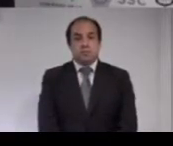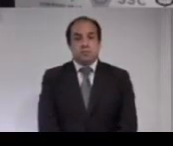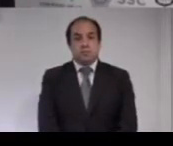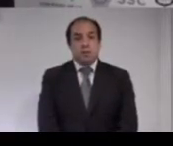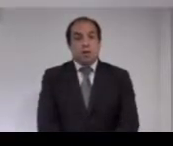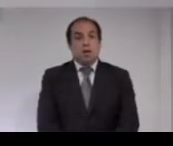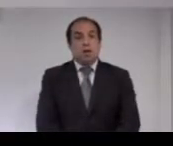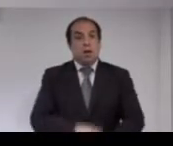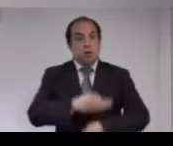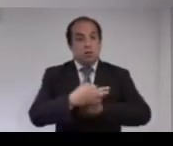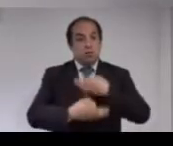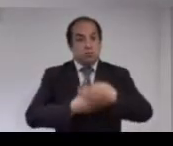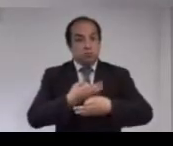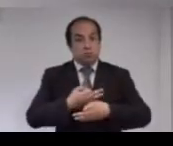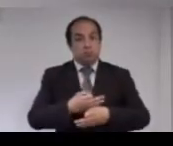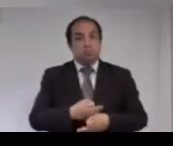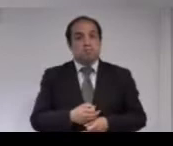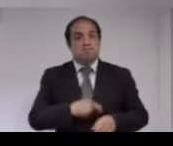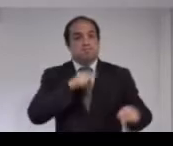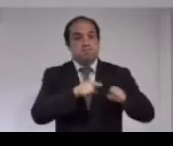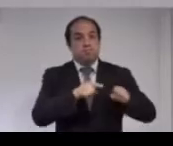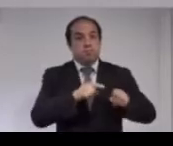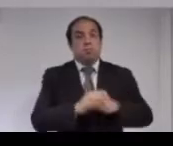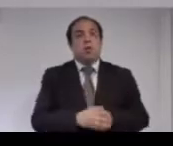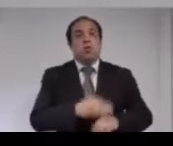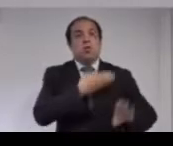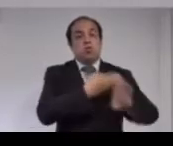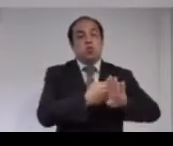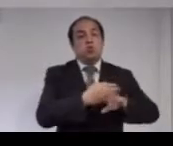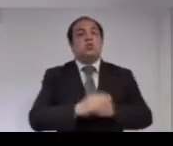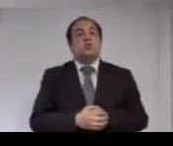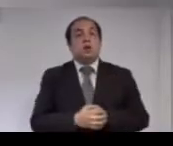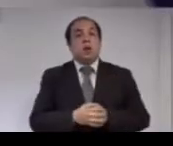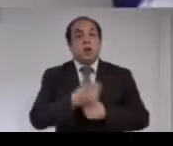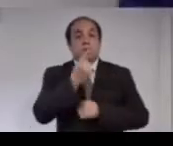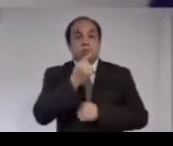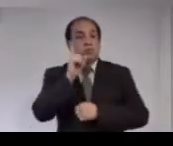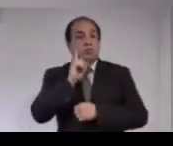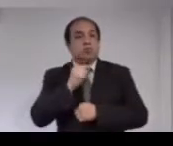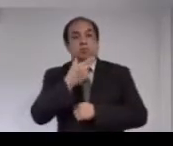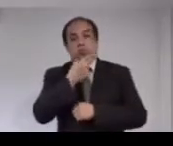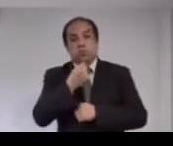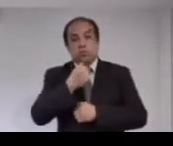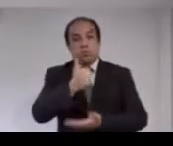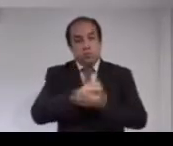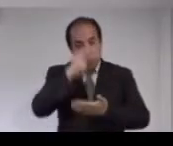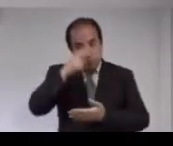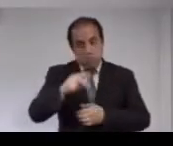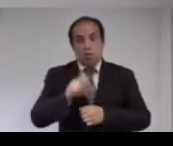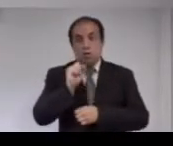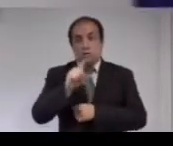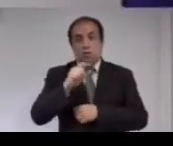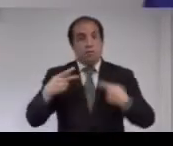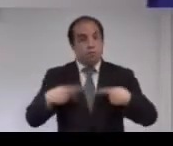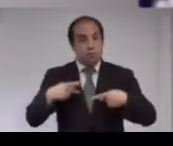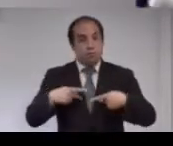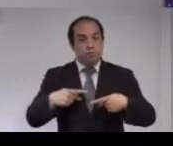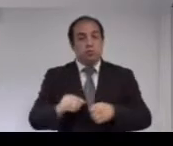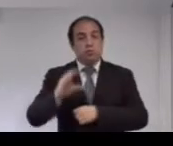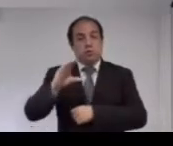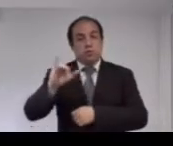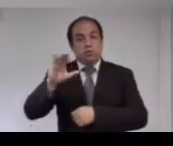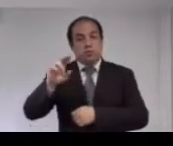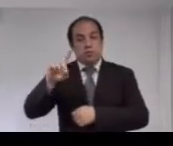Derivado de las agresiones a la integridad física de las y los policías de la Ciudad de México, así como a personas